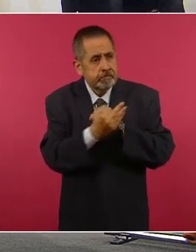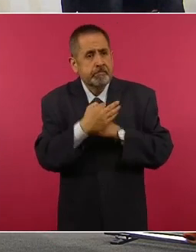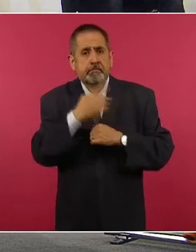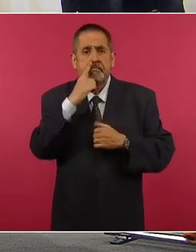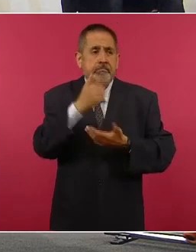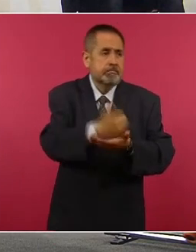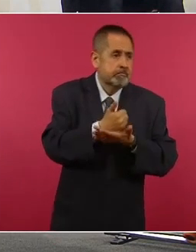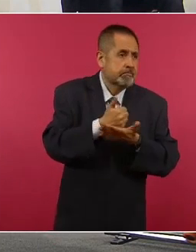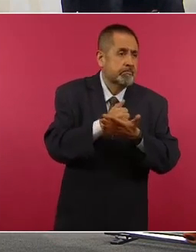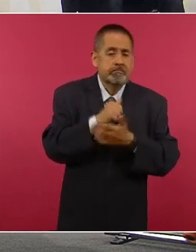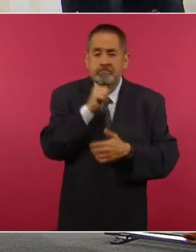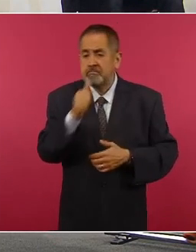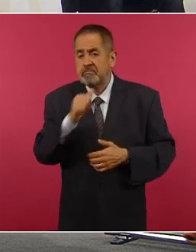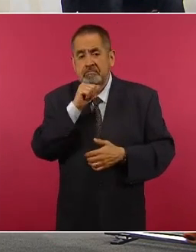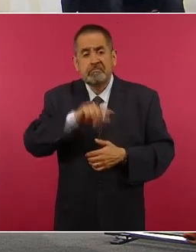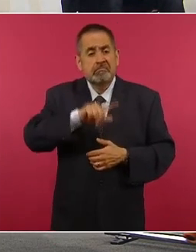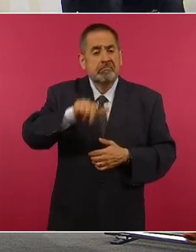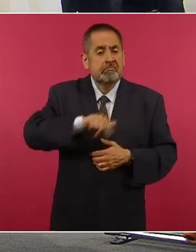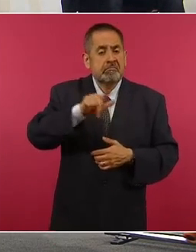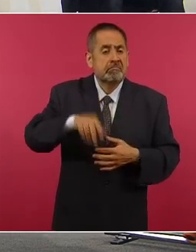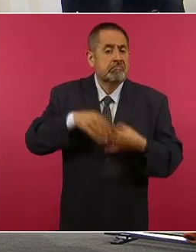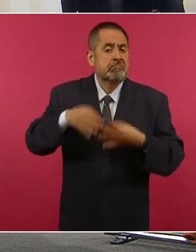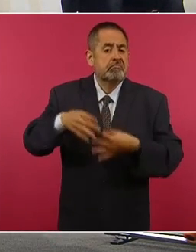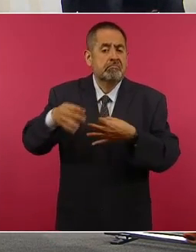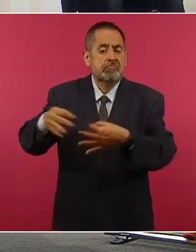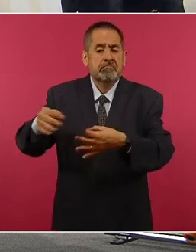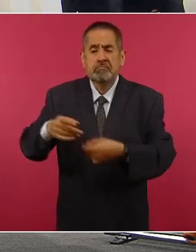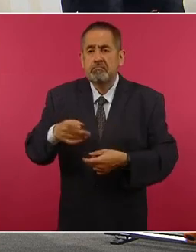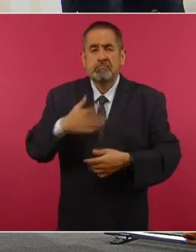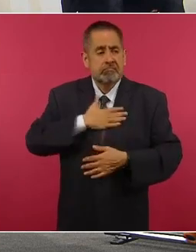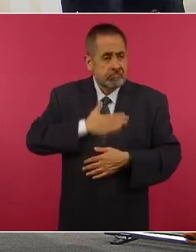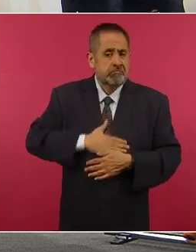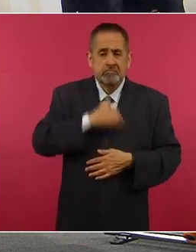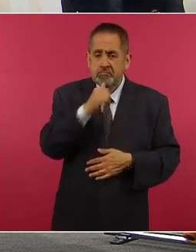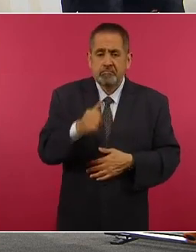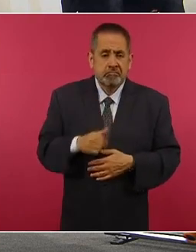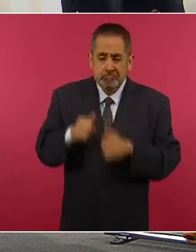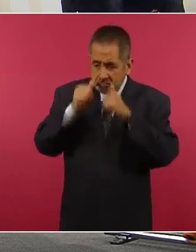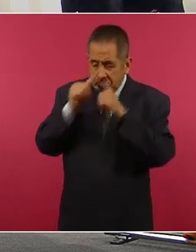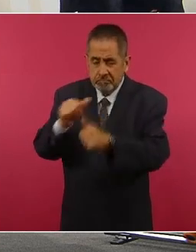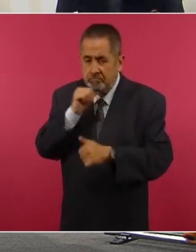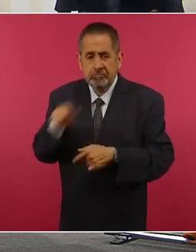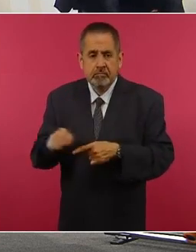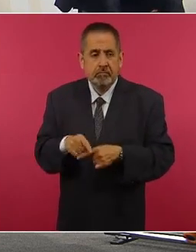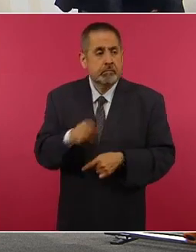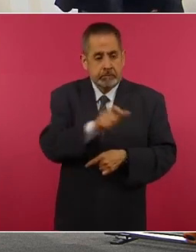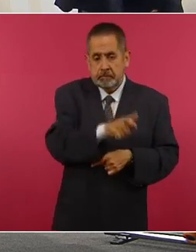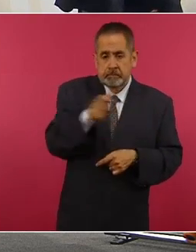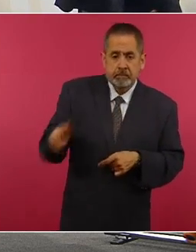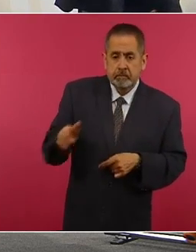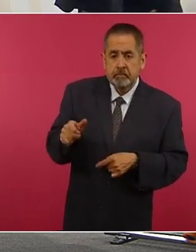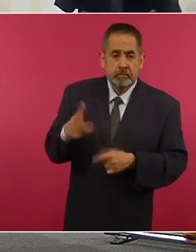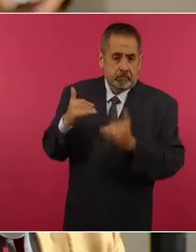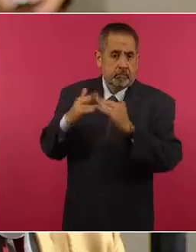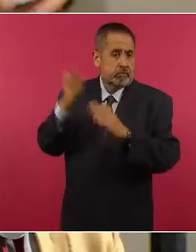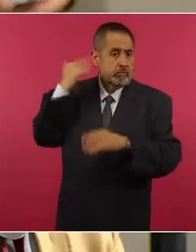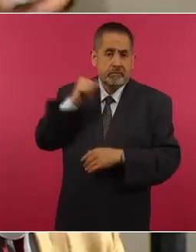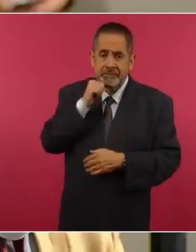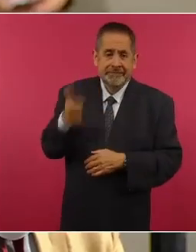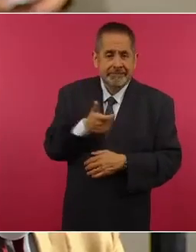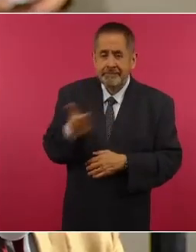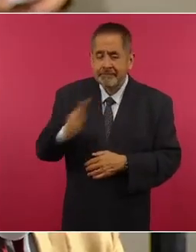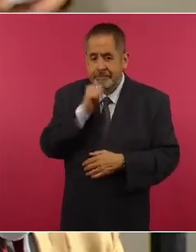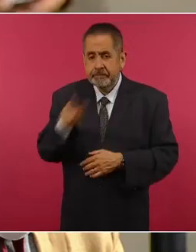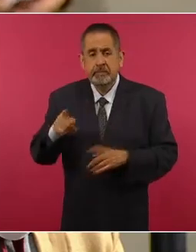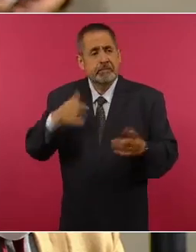juzgados, magistrados, buscando se le haga justicia, ya que nunca le fue pagada su casa, ha hecho llamadas